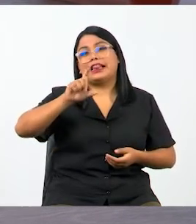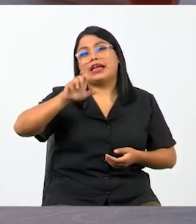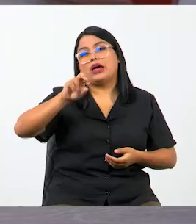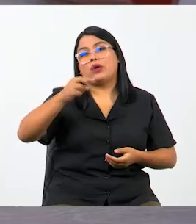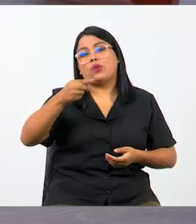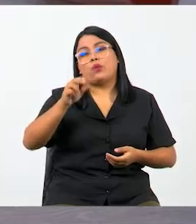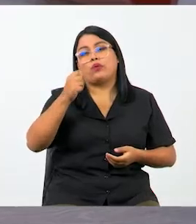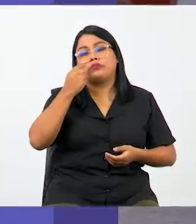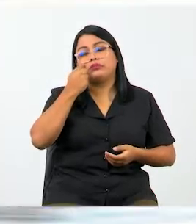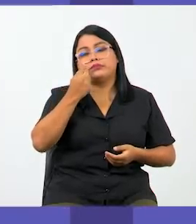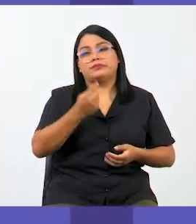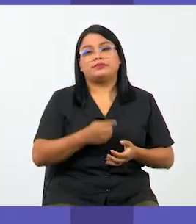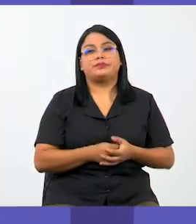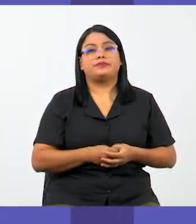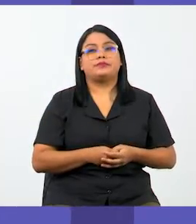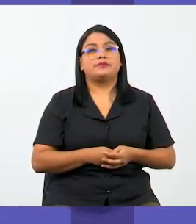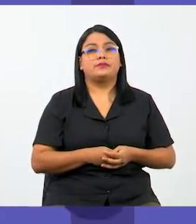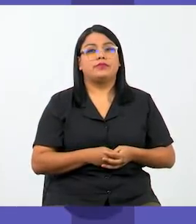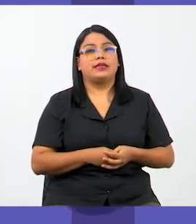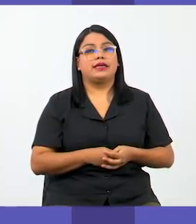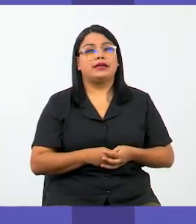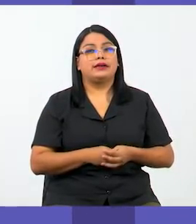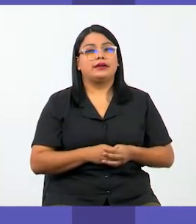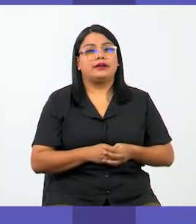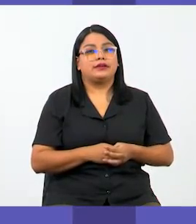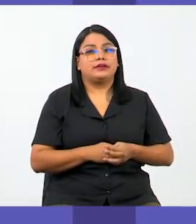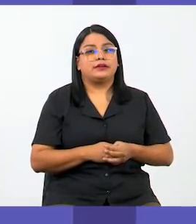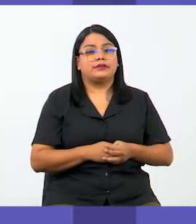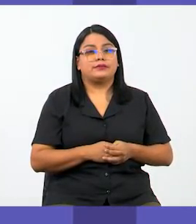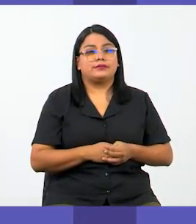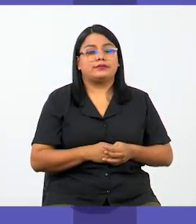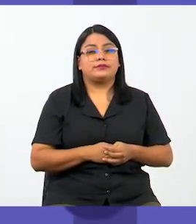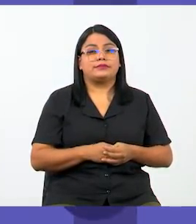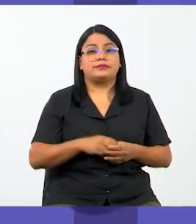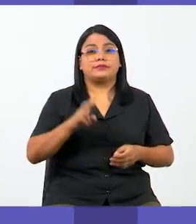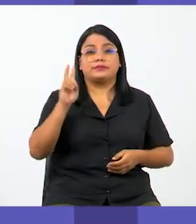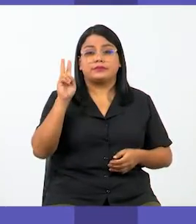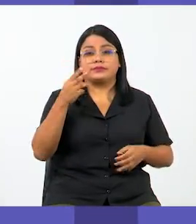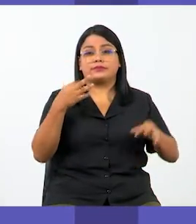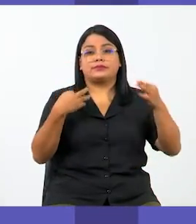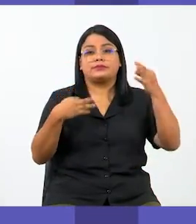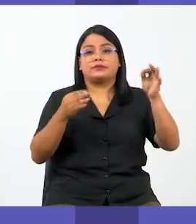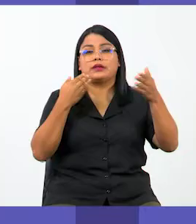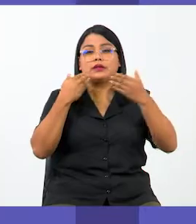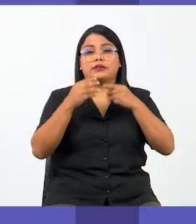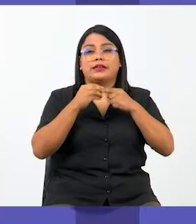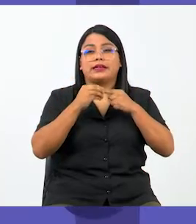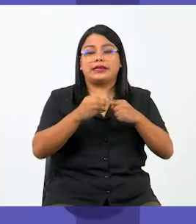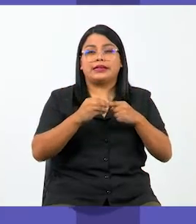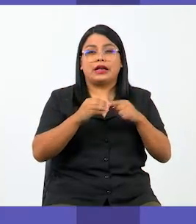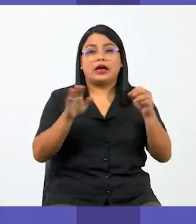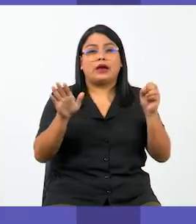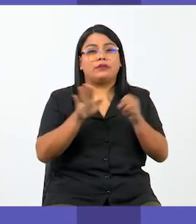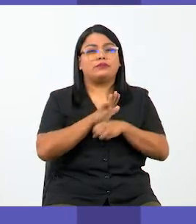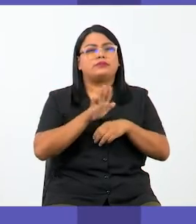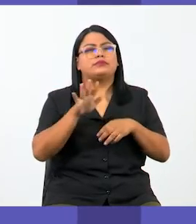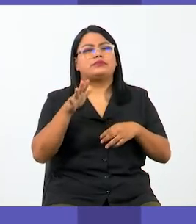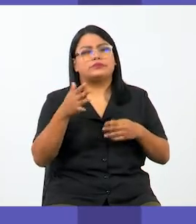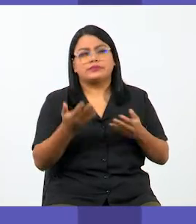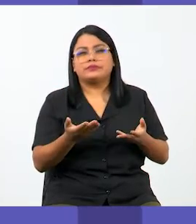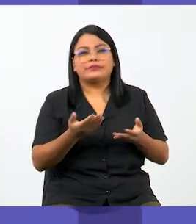continuación. La segunda página de orientaciones específicas se compone de los siguientes apartados.